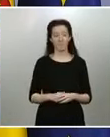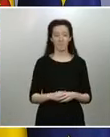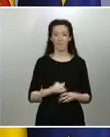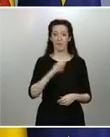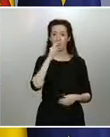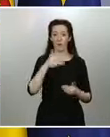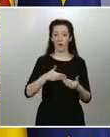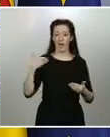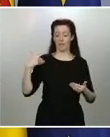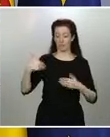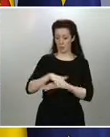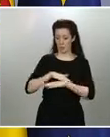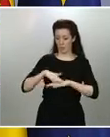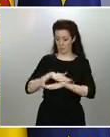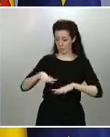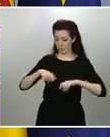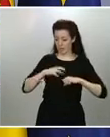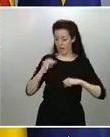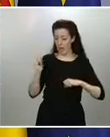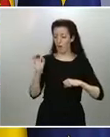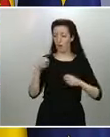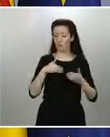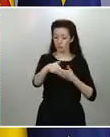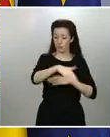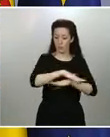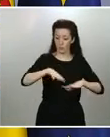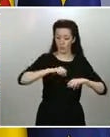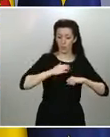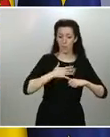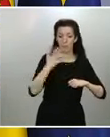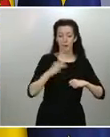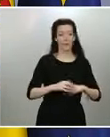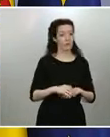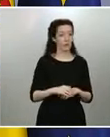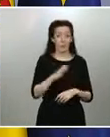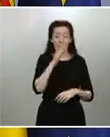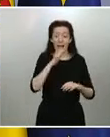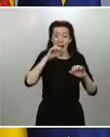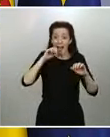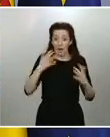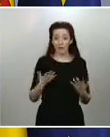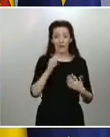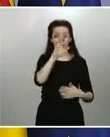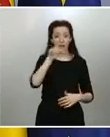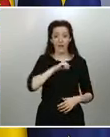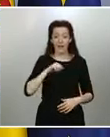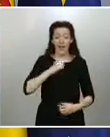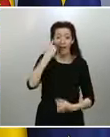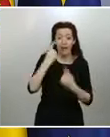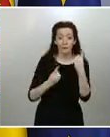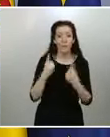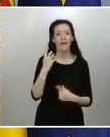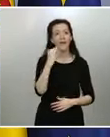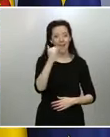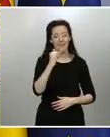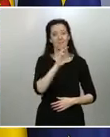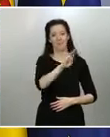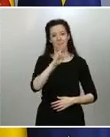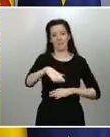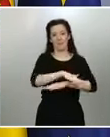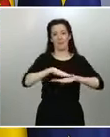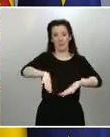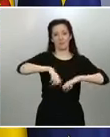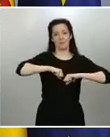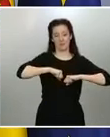a gobernar sino porque ya está gobernando y está gestionando esta pandemia en coordinación con el